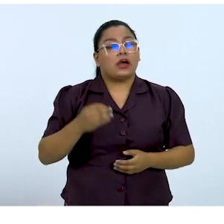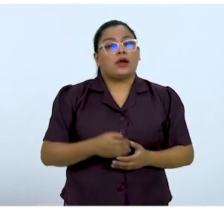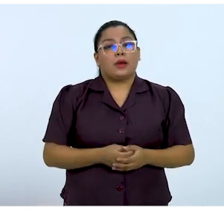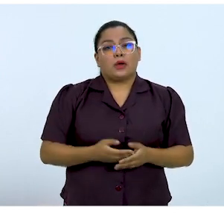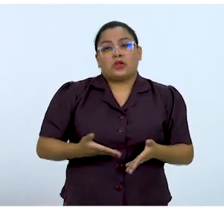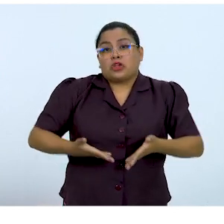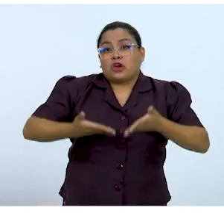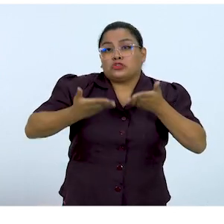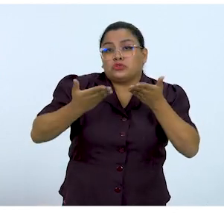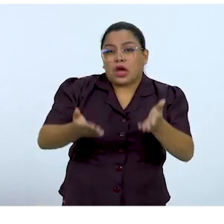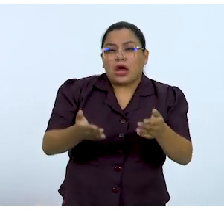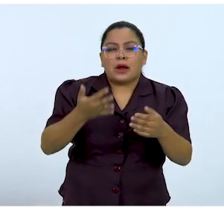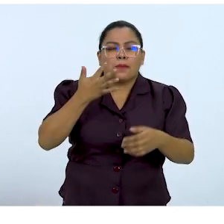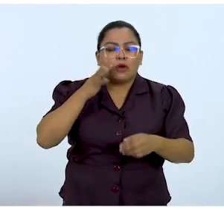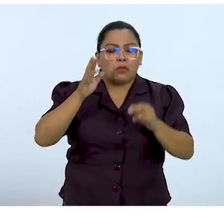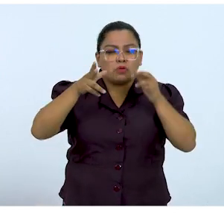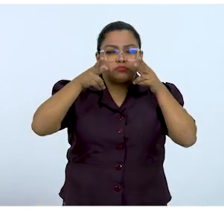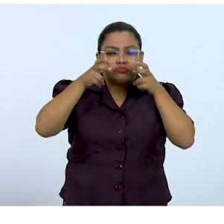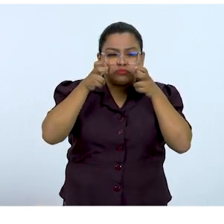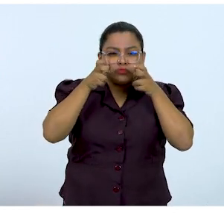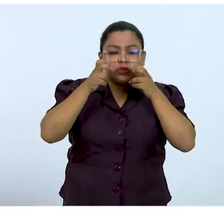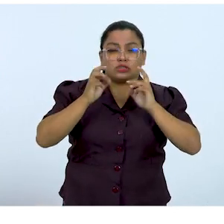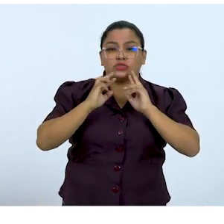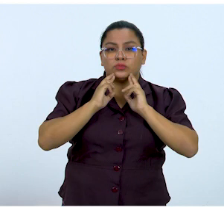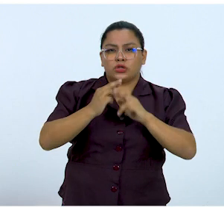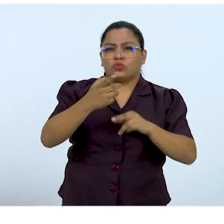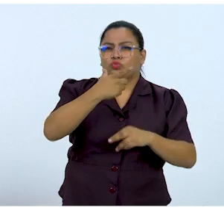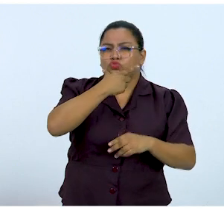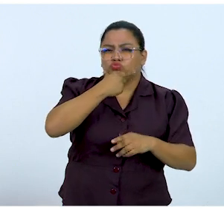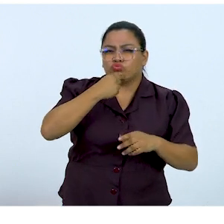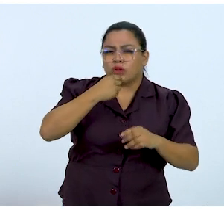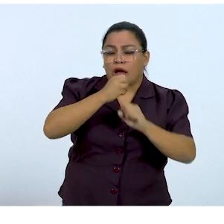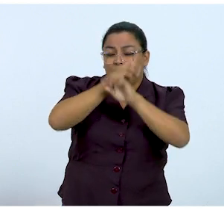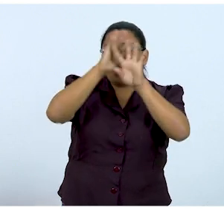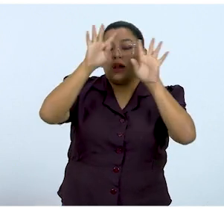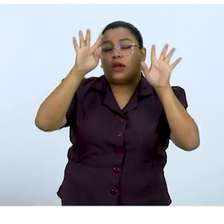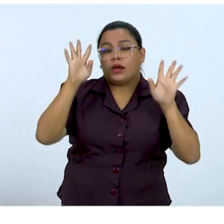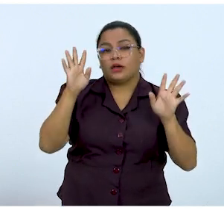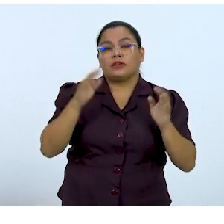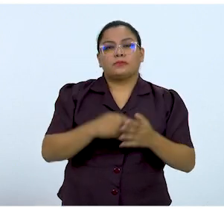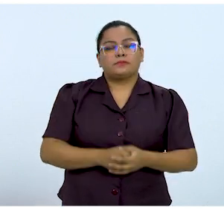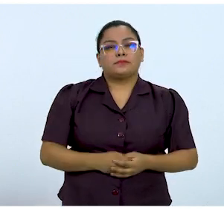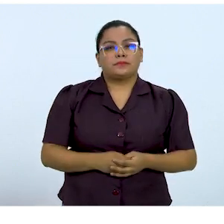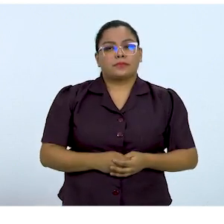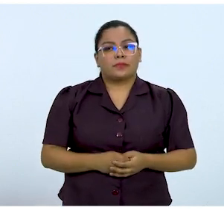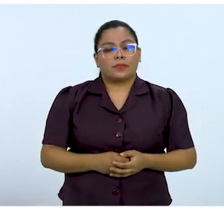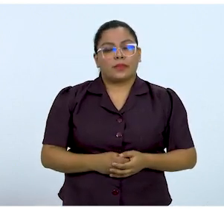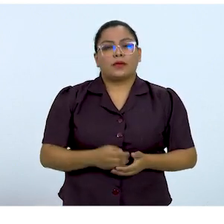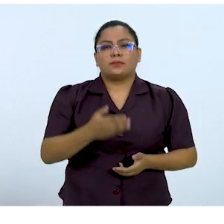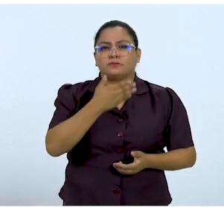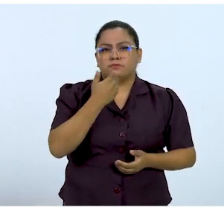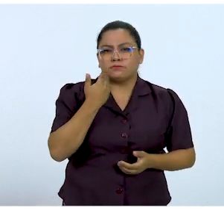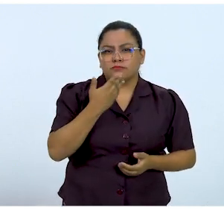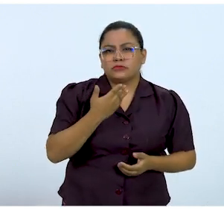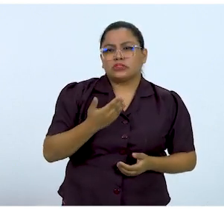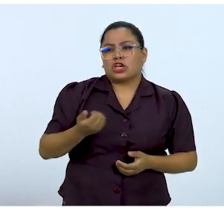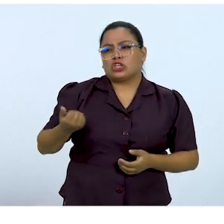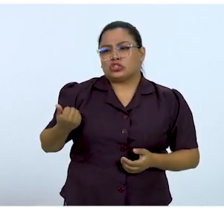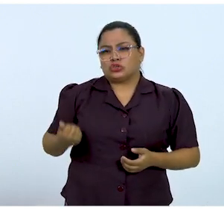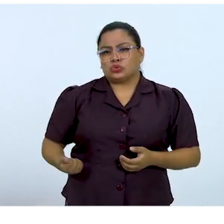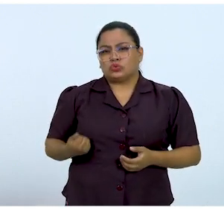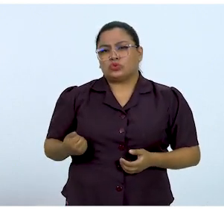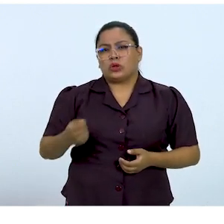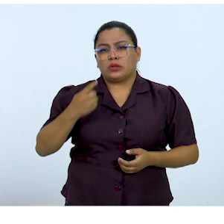necesario, por ejemplo, brindando observaciones, resolviendo sus dudas, etc. Suele suceder que más de